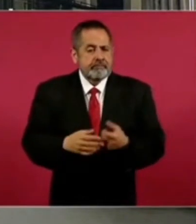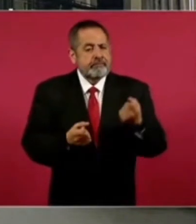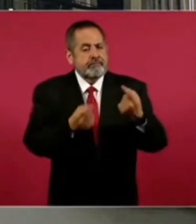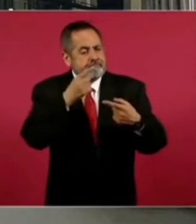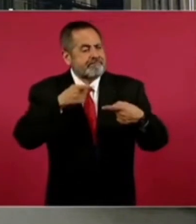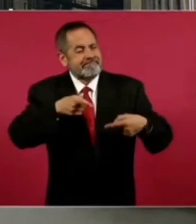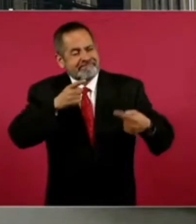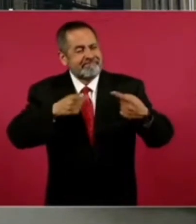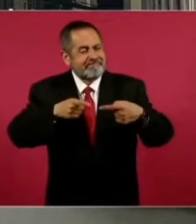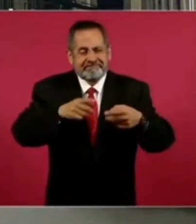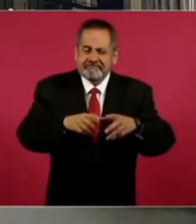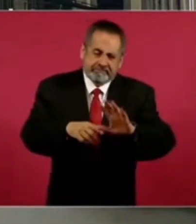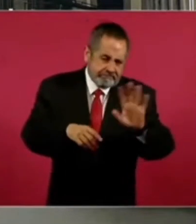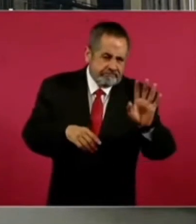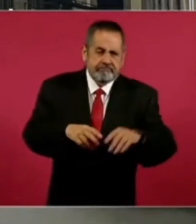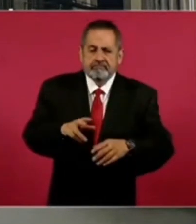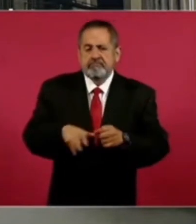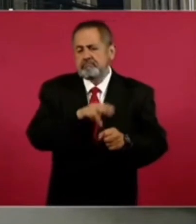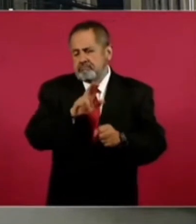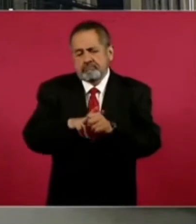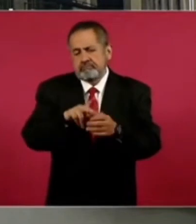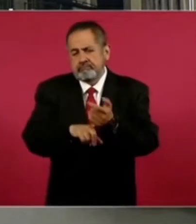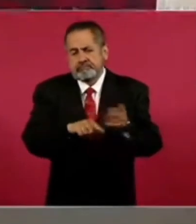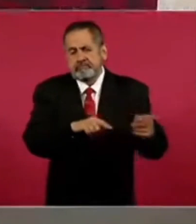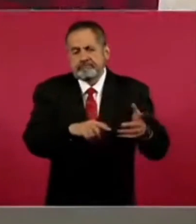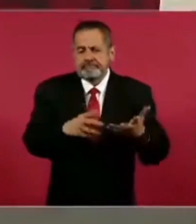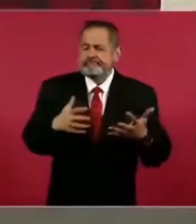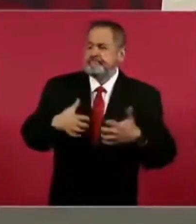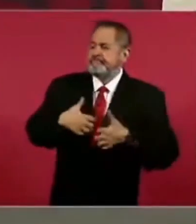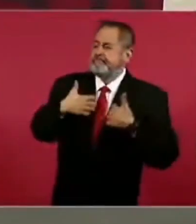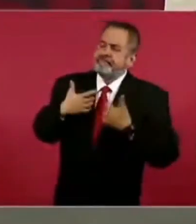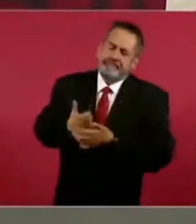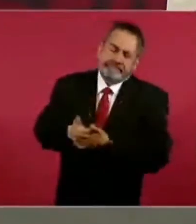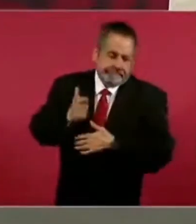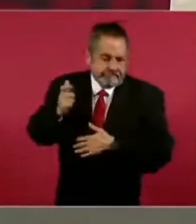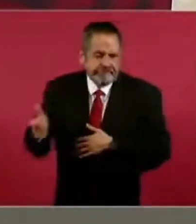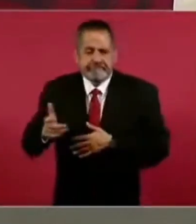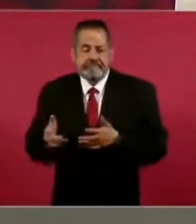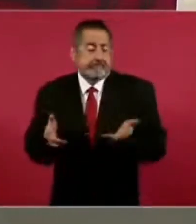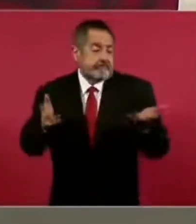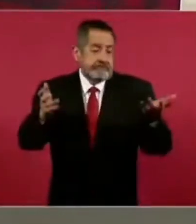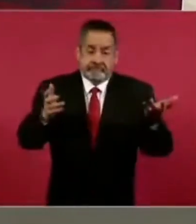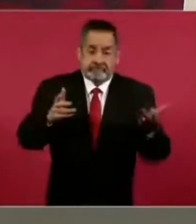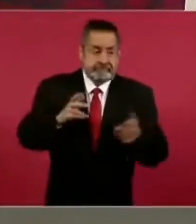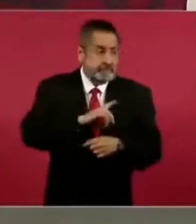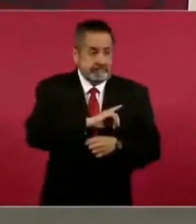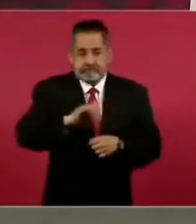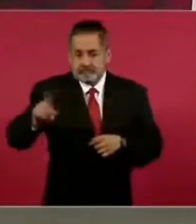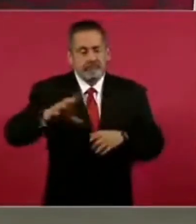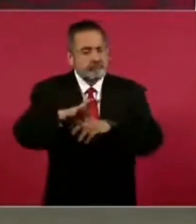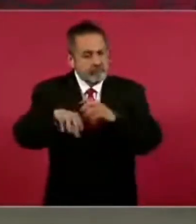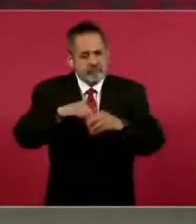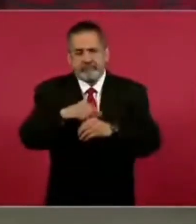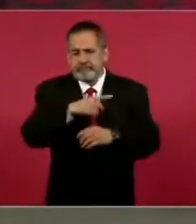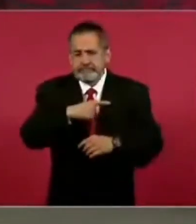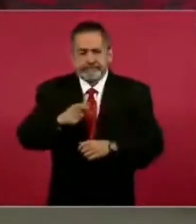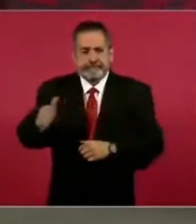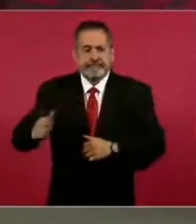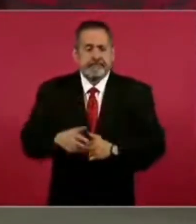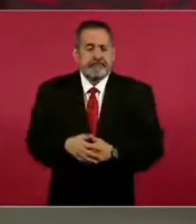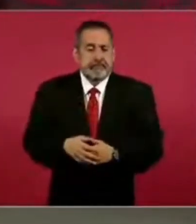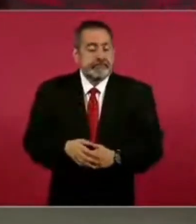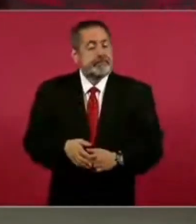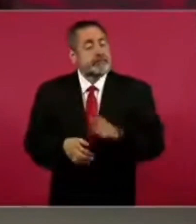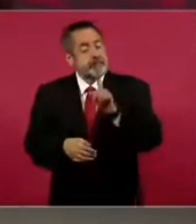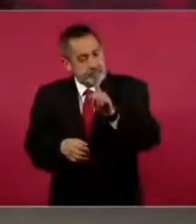pero es normal en general, y eso yo tengo que